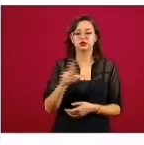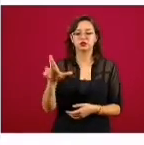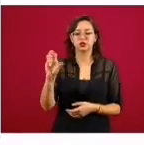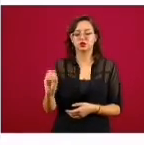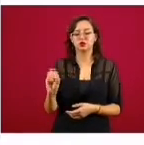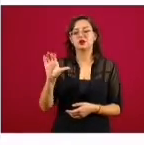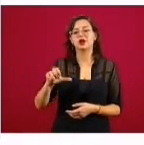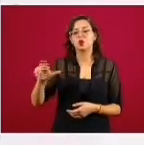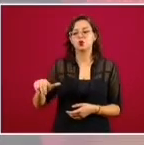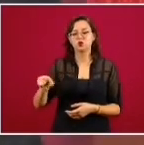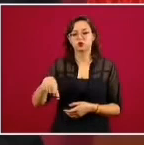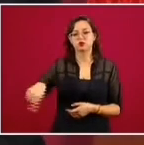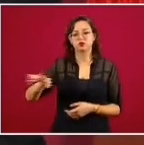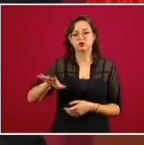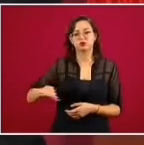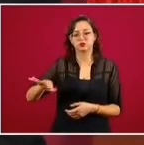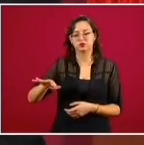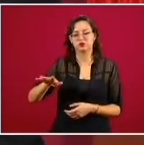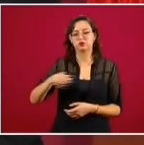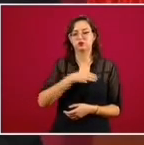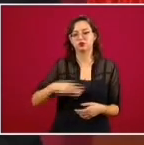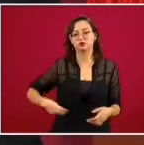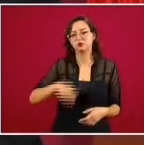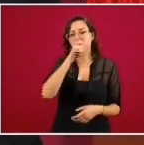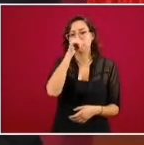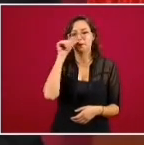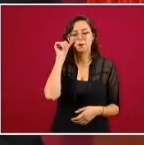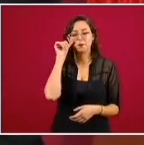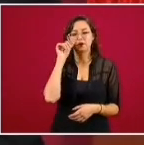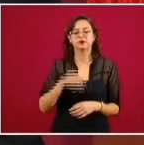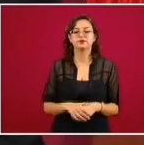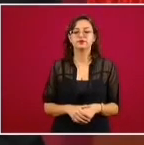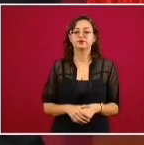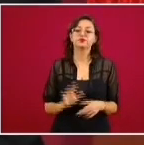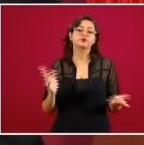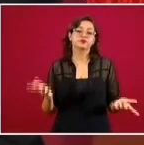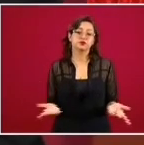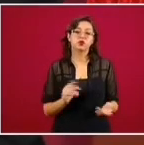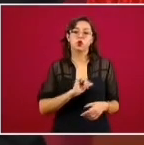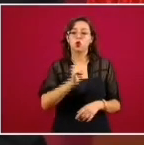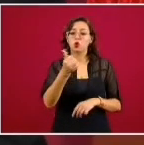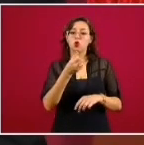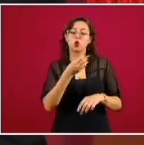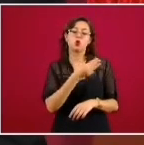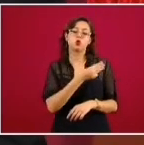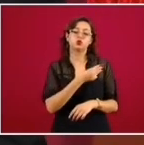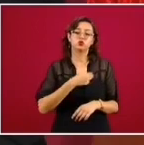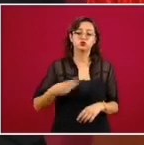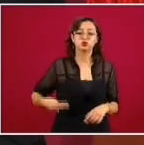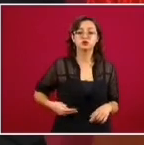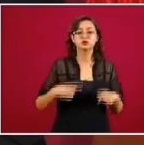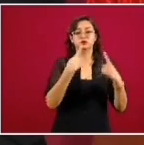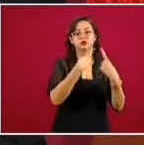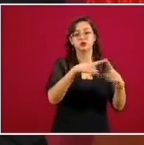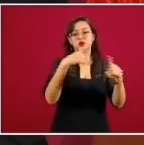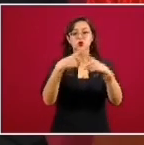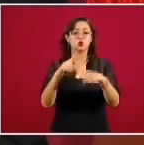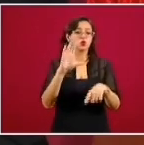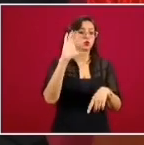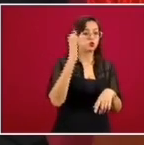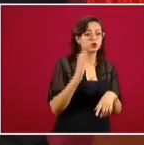está Cancún. Hay otros municipios que tienen distintas intensidades de transmisión, como Culiacán, Sinaloa, y otros